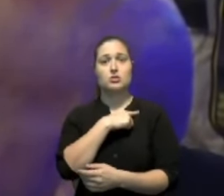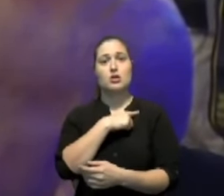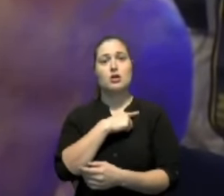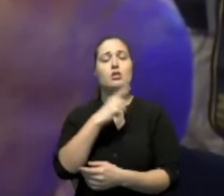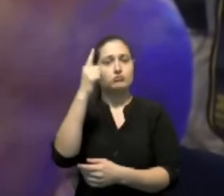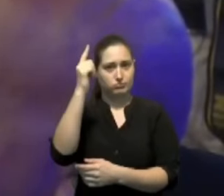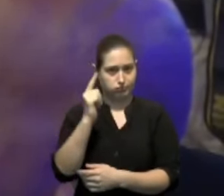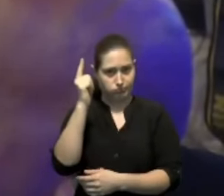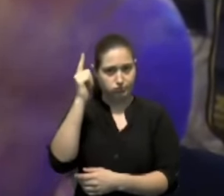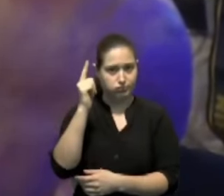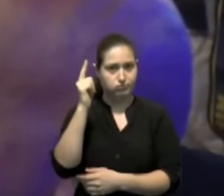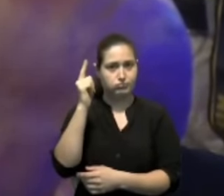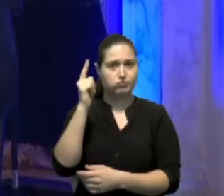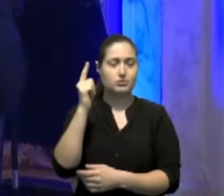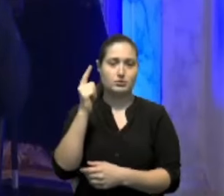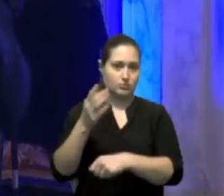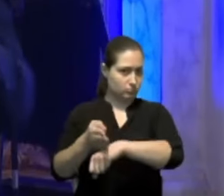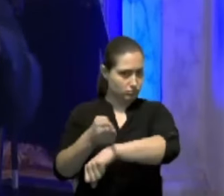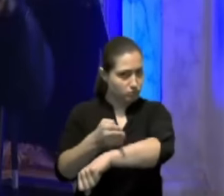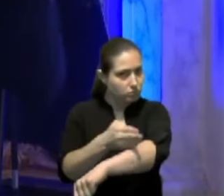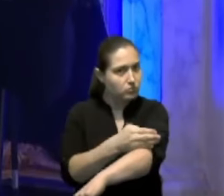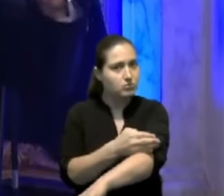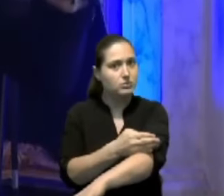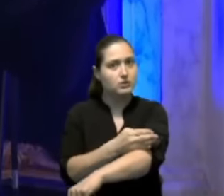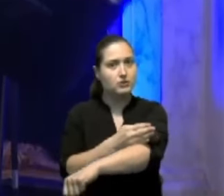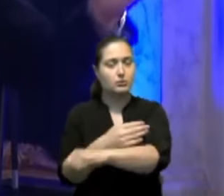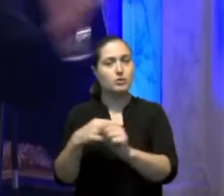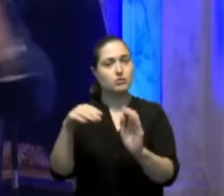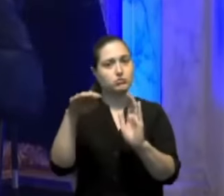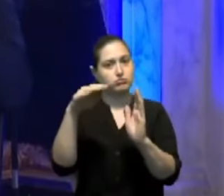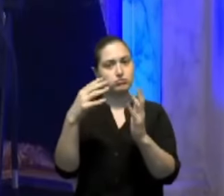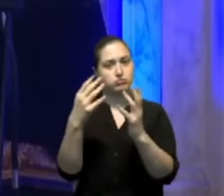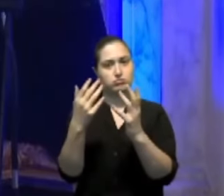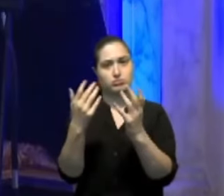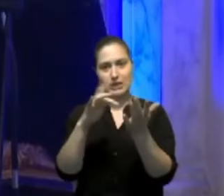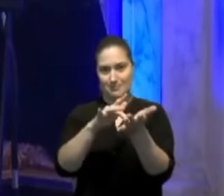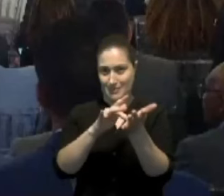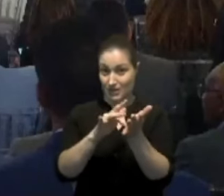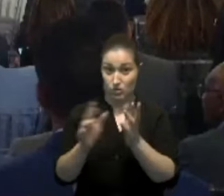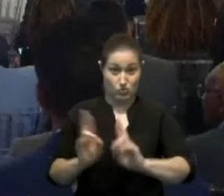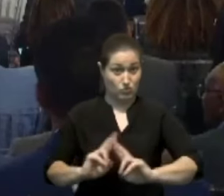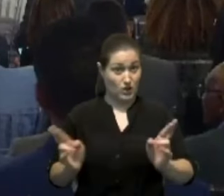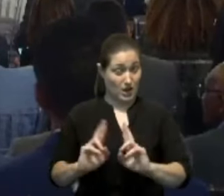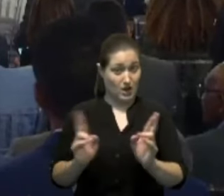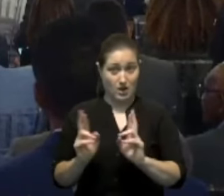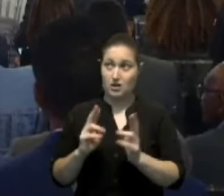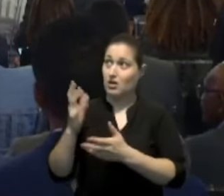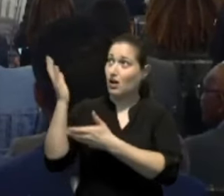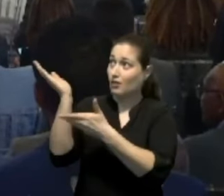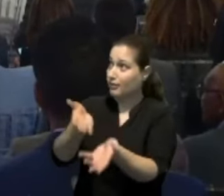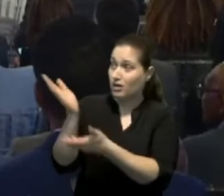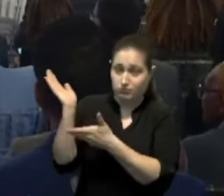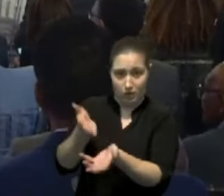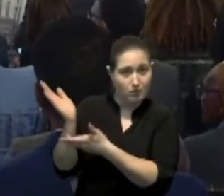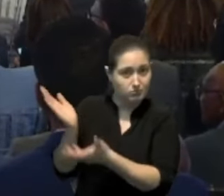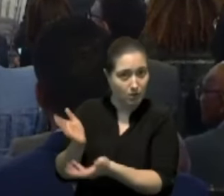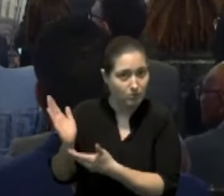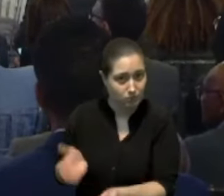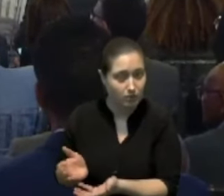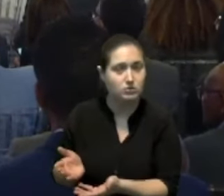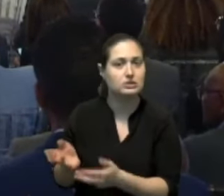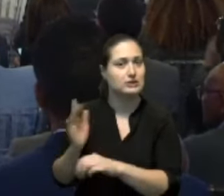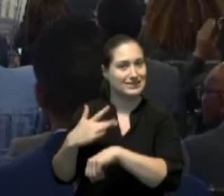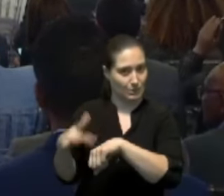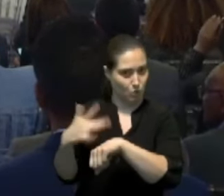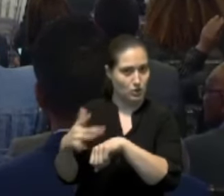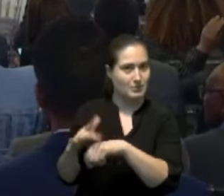suficiente antelación garantizando también los inventarios de seguridad para que cuando entren los nuevos medicamentos todavía tengamos un inventario disponible